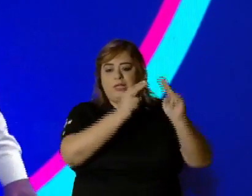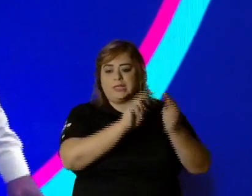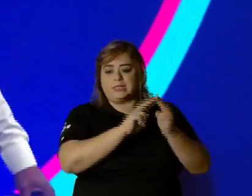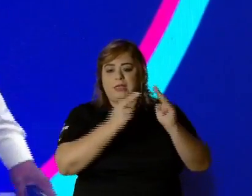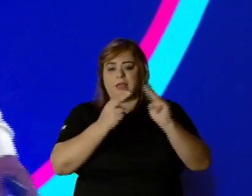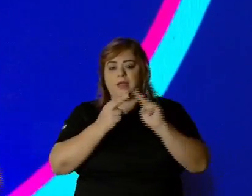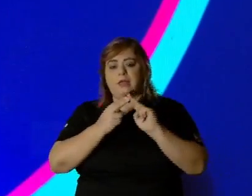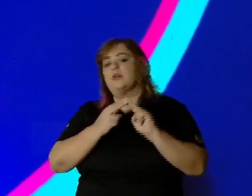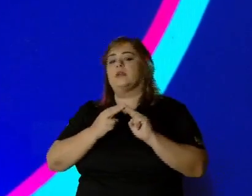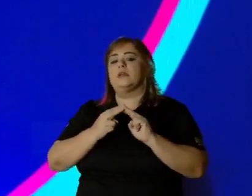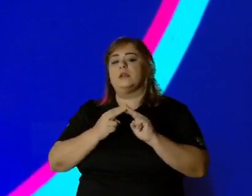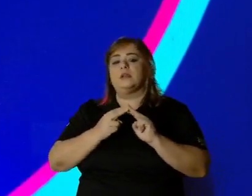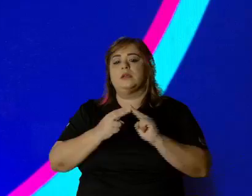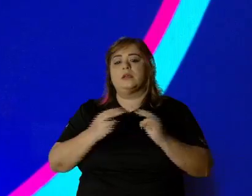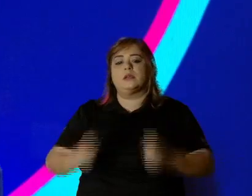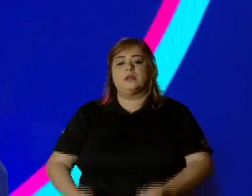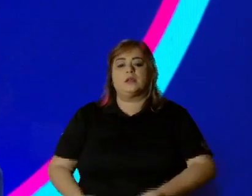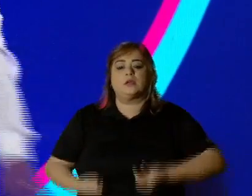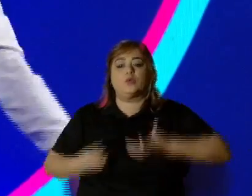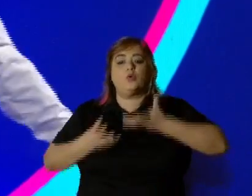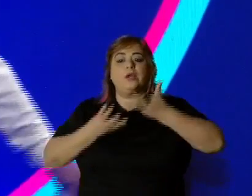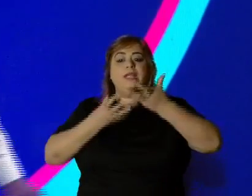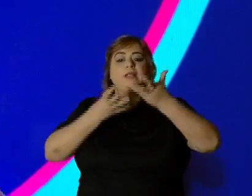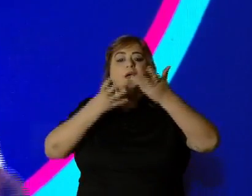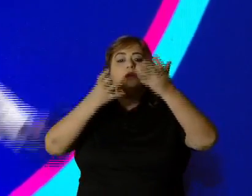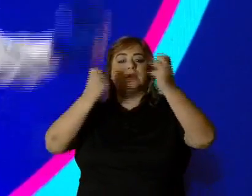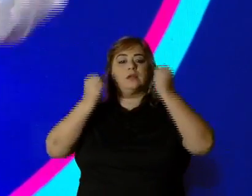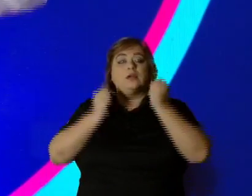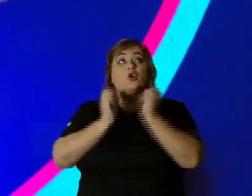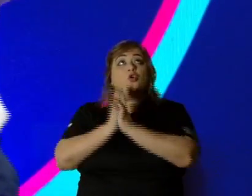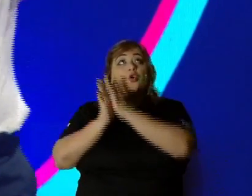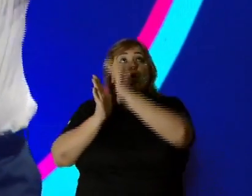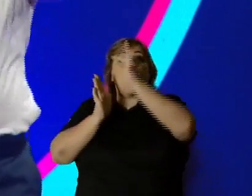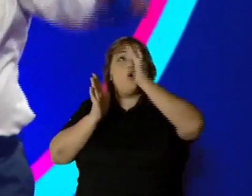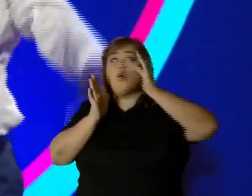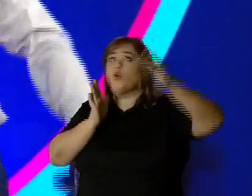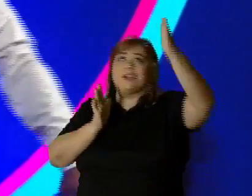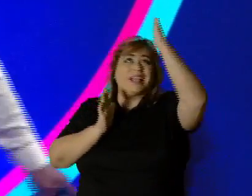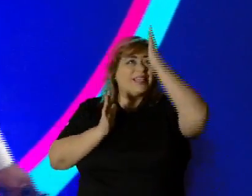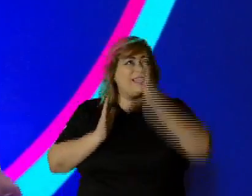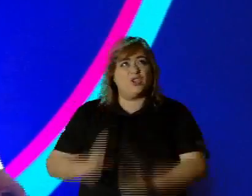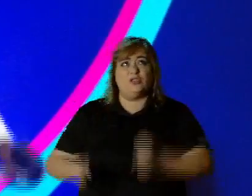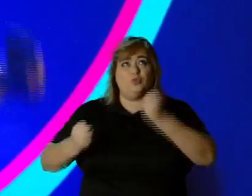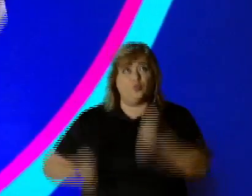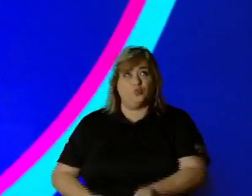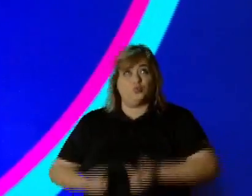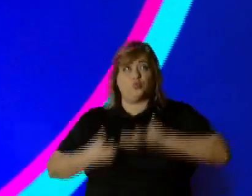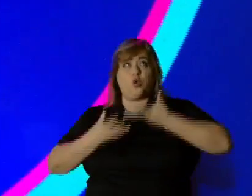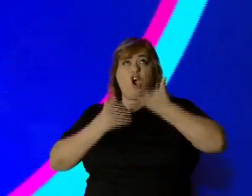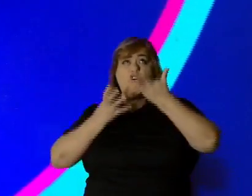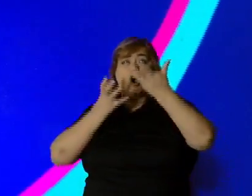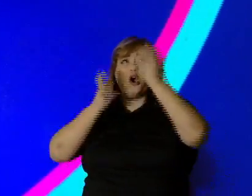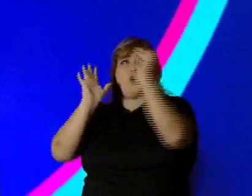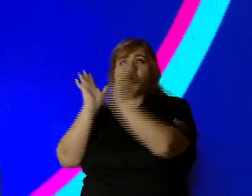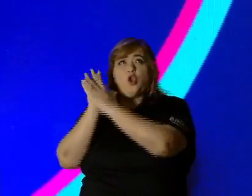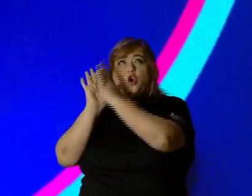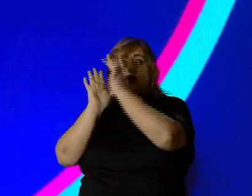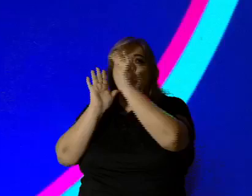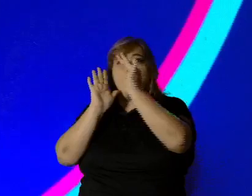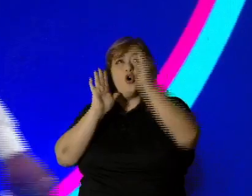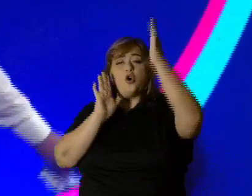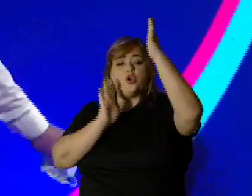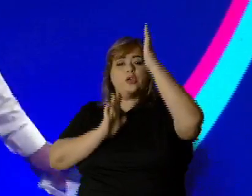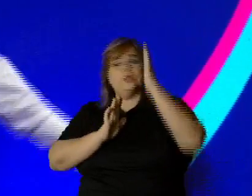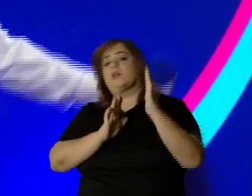Nazaret. Grita un fuerte, gloria a Dios, grítalo, grítalo, aleluya,